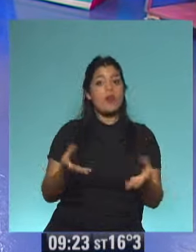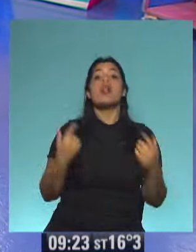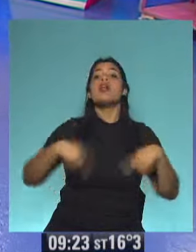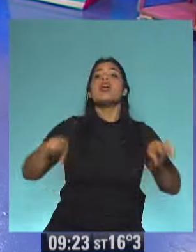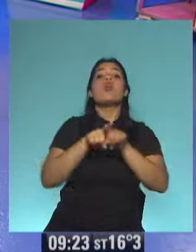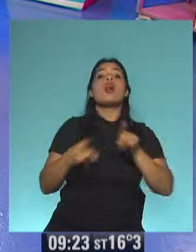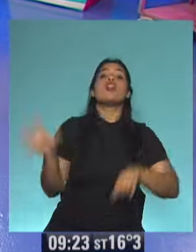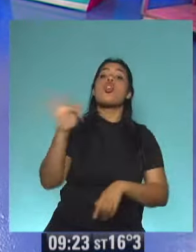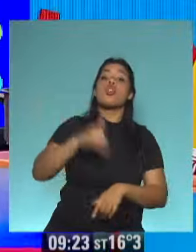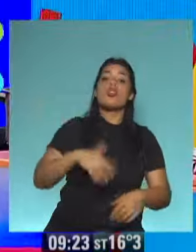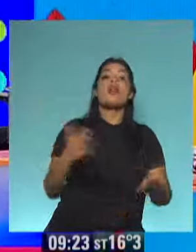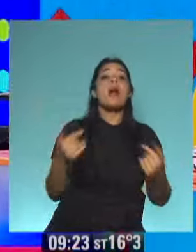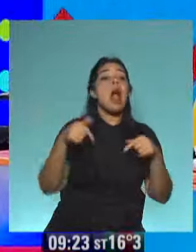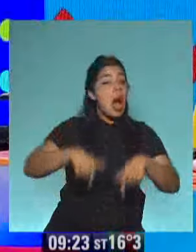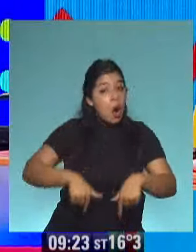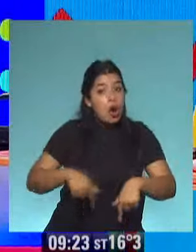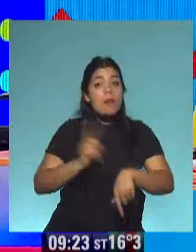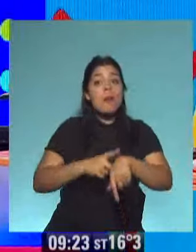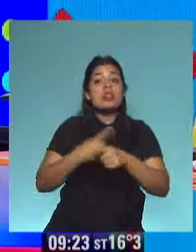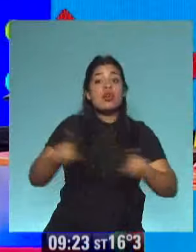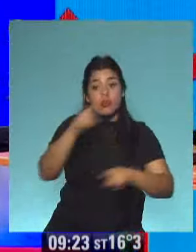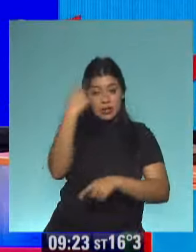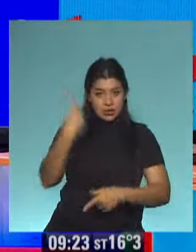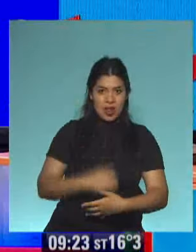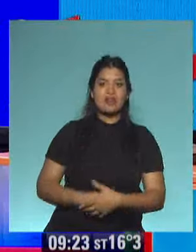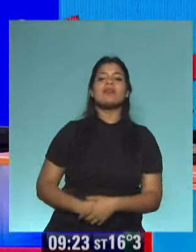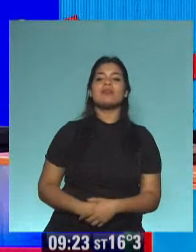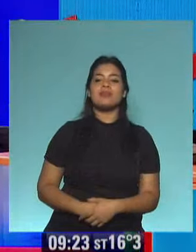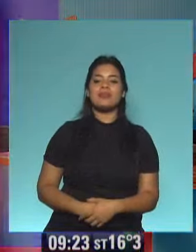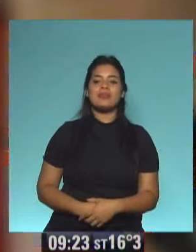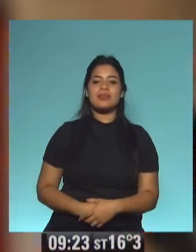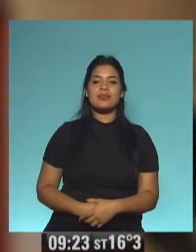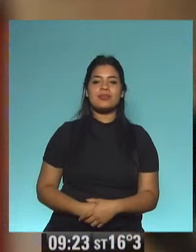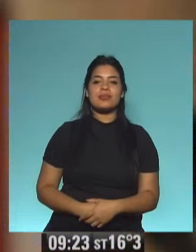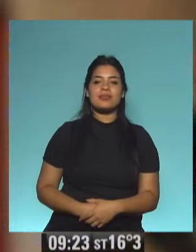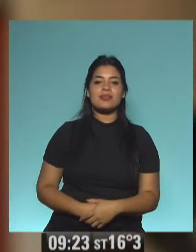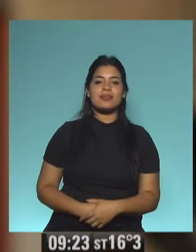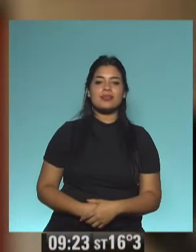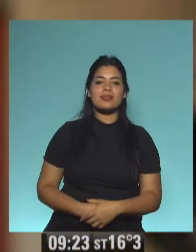mañanas vamos a escuchar antes el himno nacional. ¿En serio? Muy inmortales, entonces.